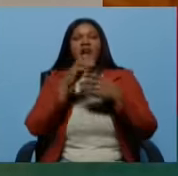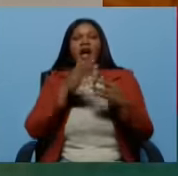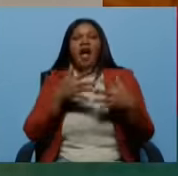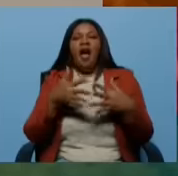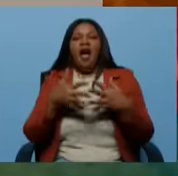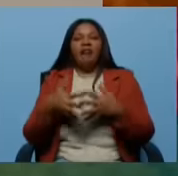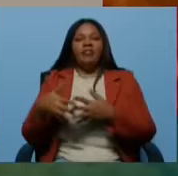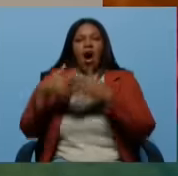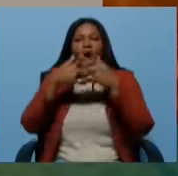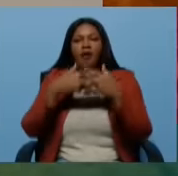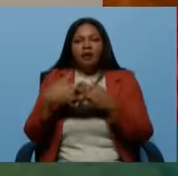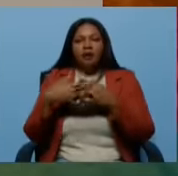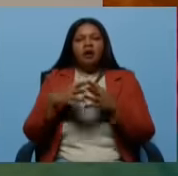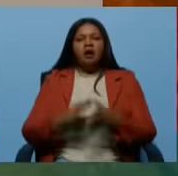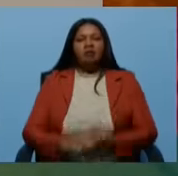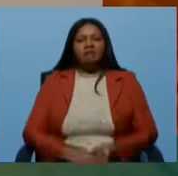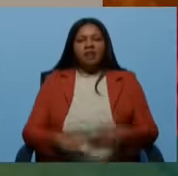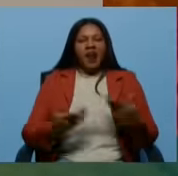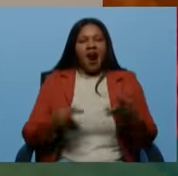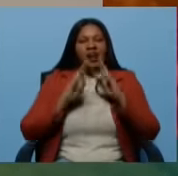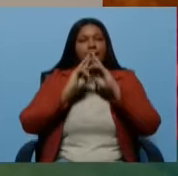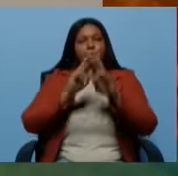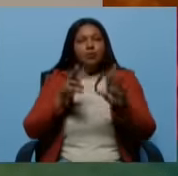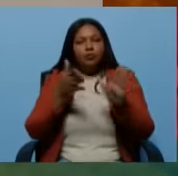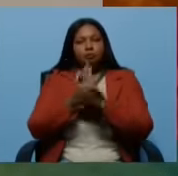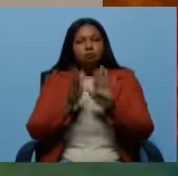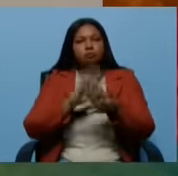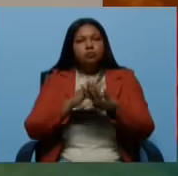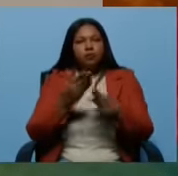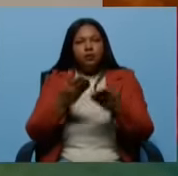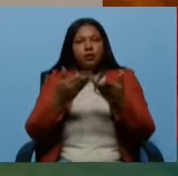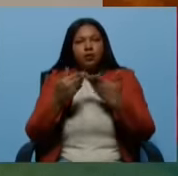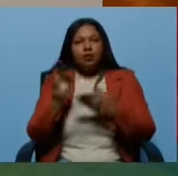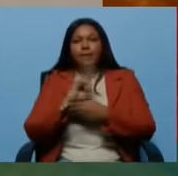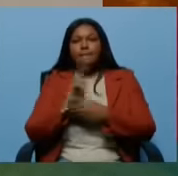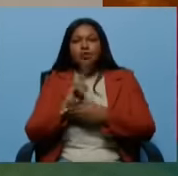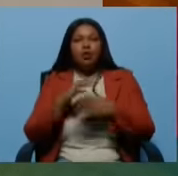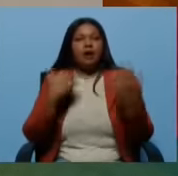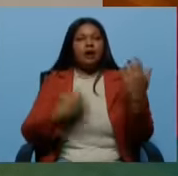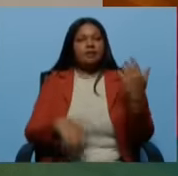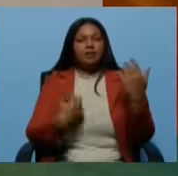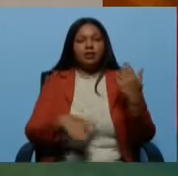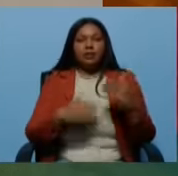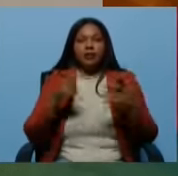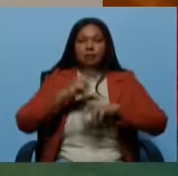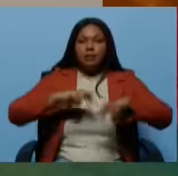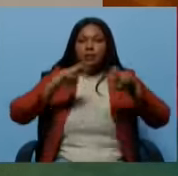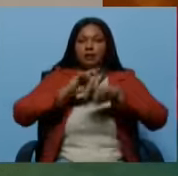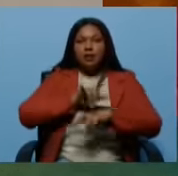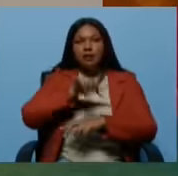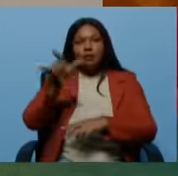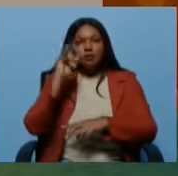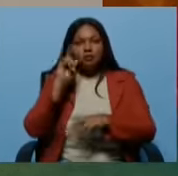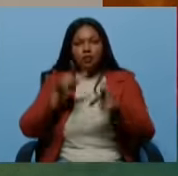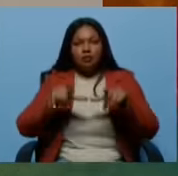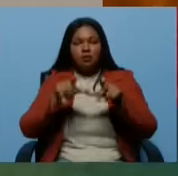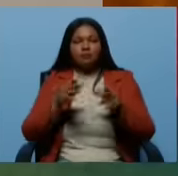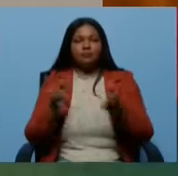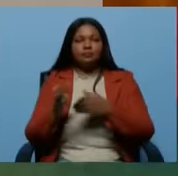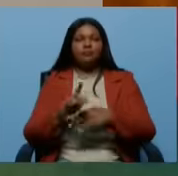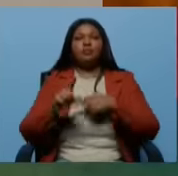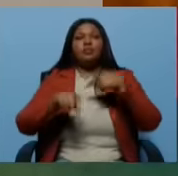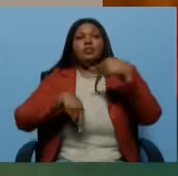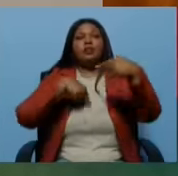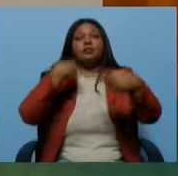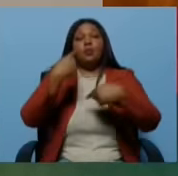Merrin Yarald, que responda y ayude con prontitud a Argentina para investigar el avión de Entrasur. Fíjate,